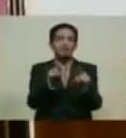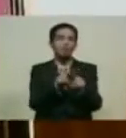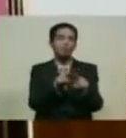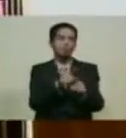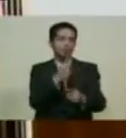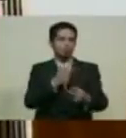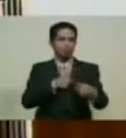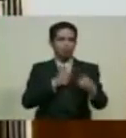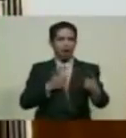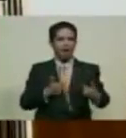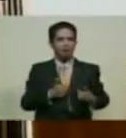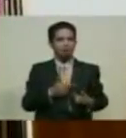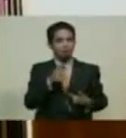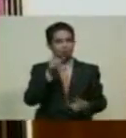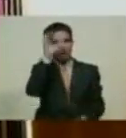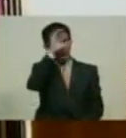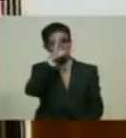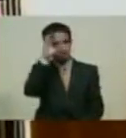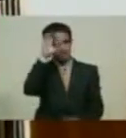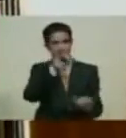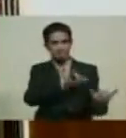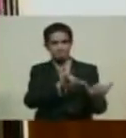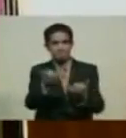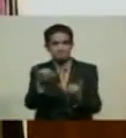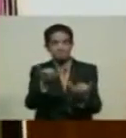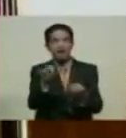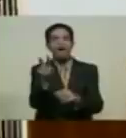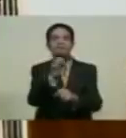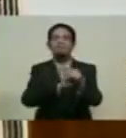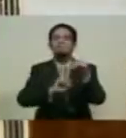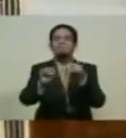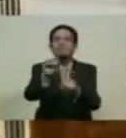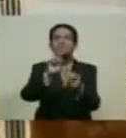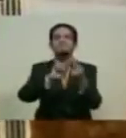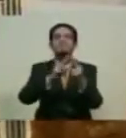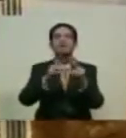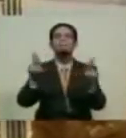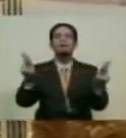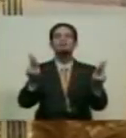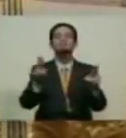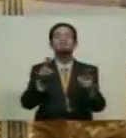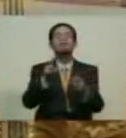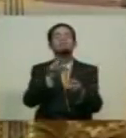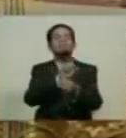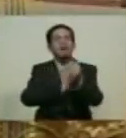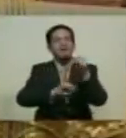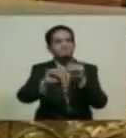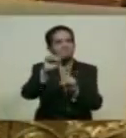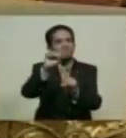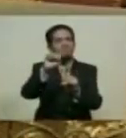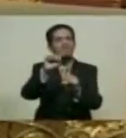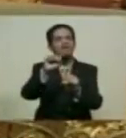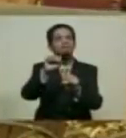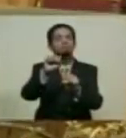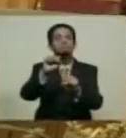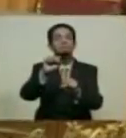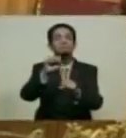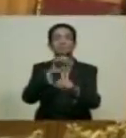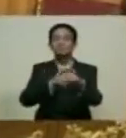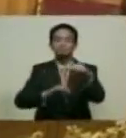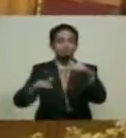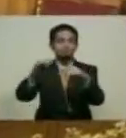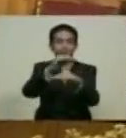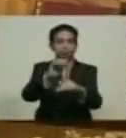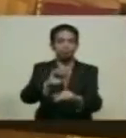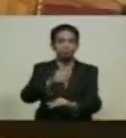sola conciencia a Venezuela, para defender su paz, para defender la soberanía, para